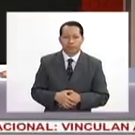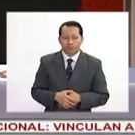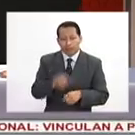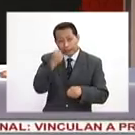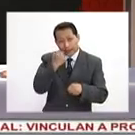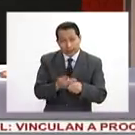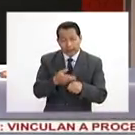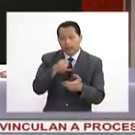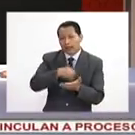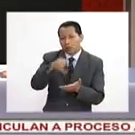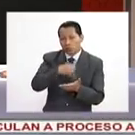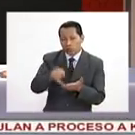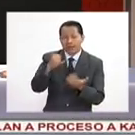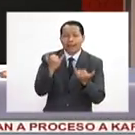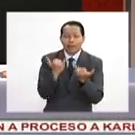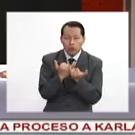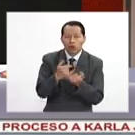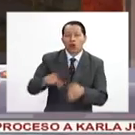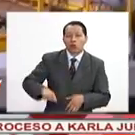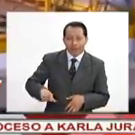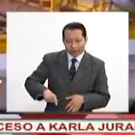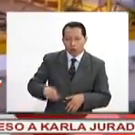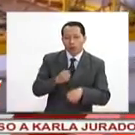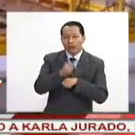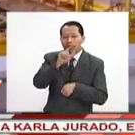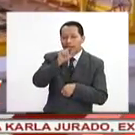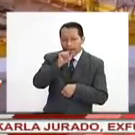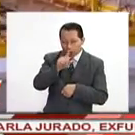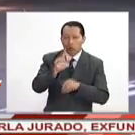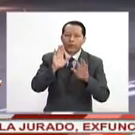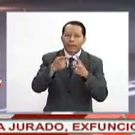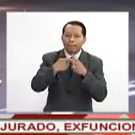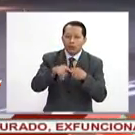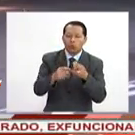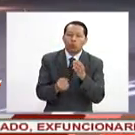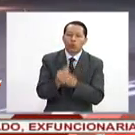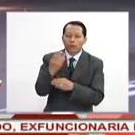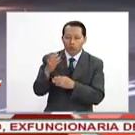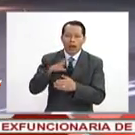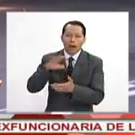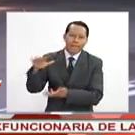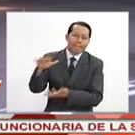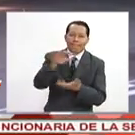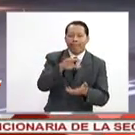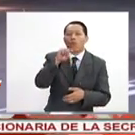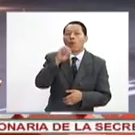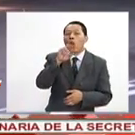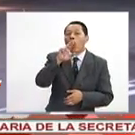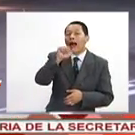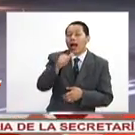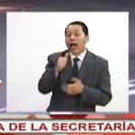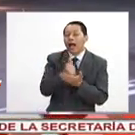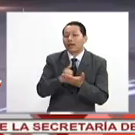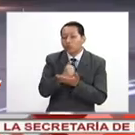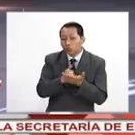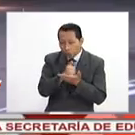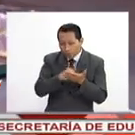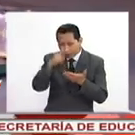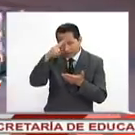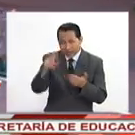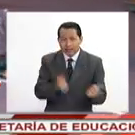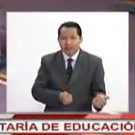La Secretaría de Agricultura y el Gobierno del Estado de Jalisco dieron el banderazo de salida al primer cargamento de mora azul mexicana que se exporta